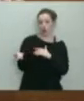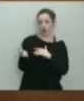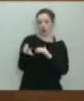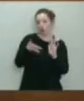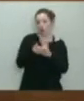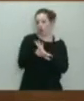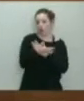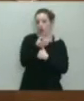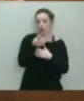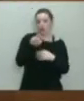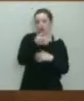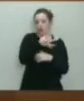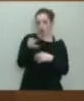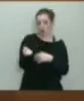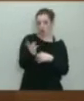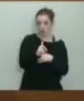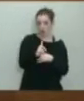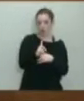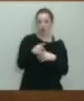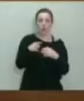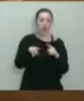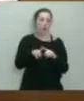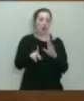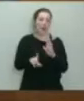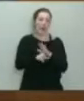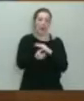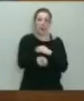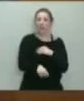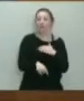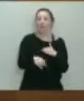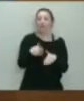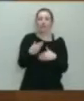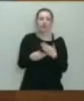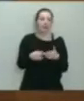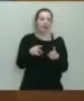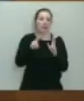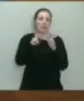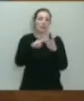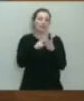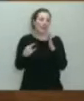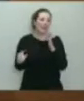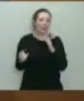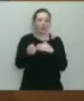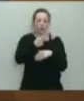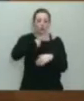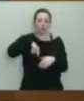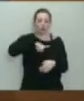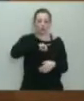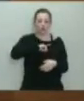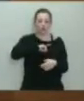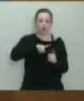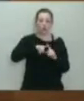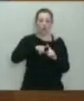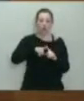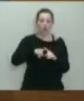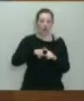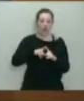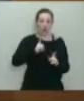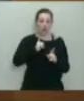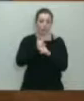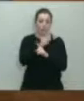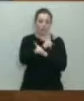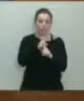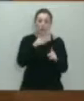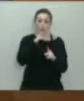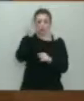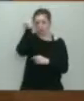definido, que no es legal, y una argumentación de tipo técnico. Tampoco vamos a hacer esa oposición porque, bueno, nos parece